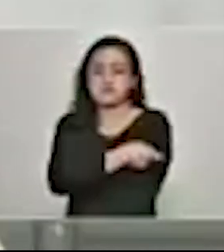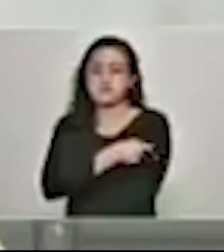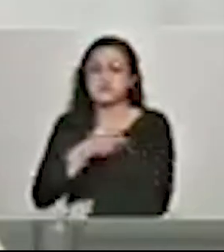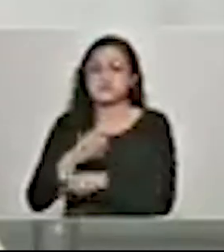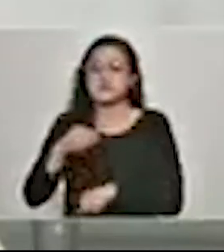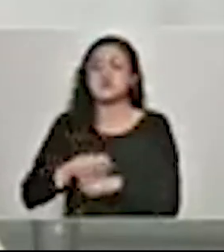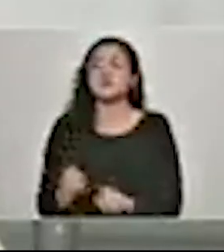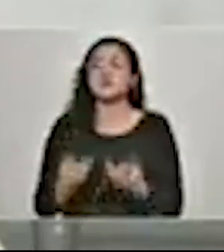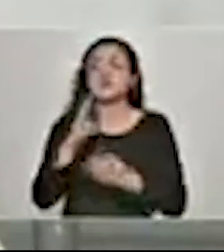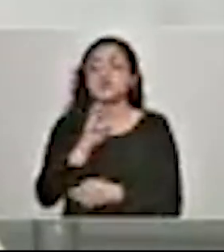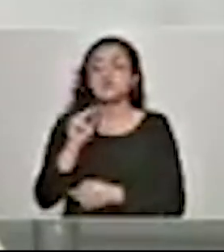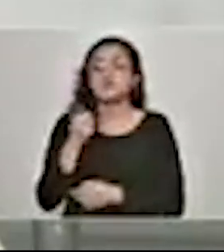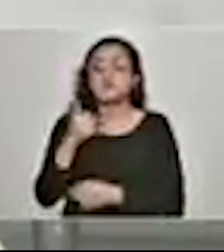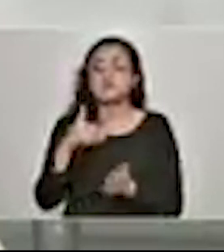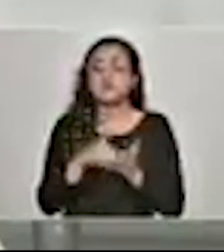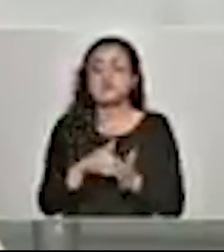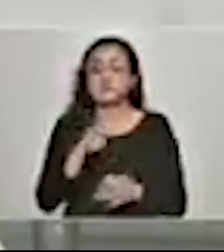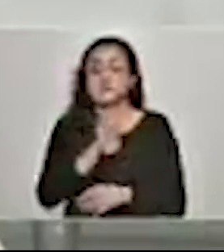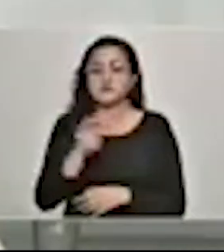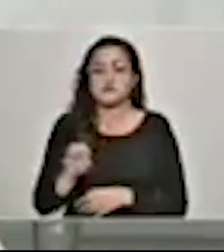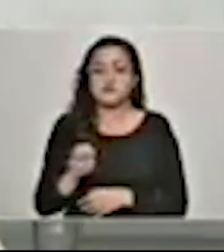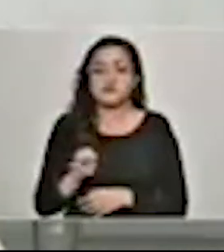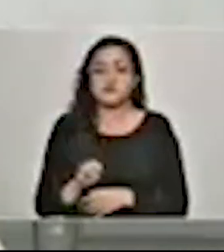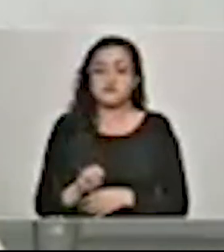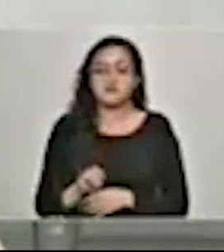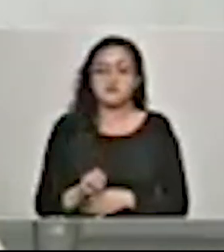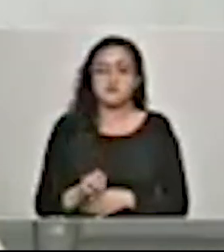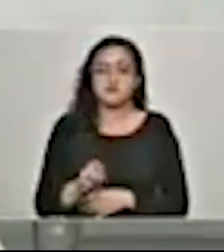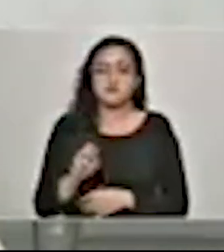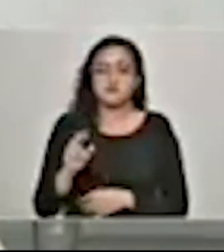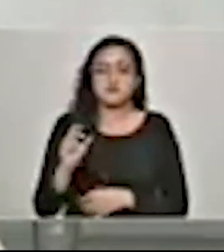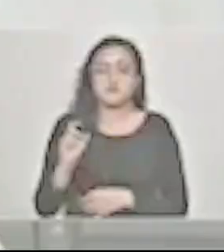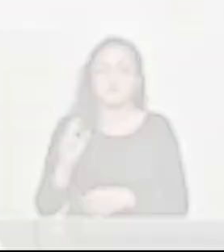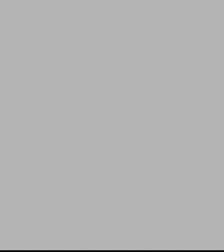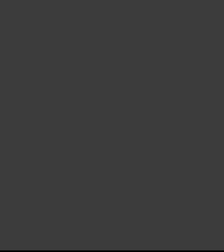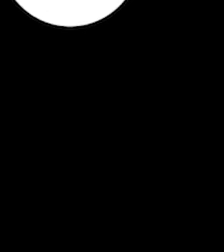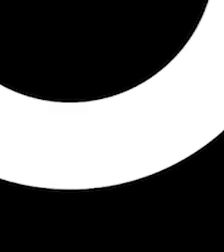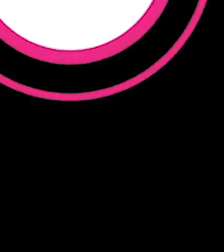la meta a aplicar son 286.484 vacunas.